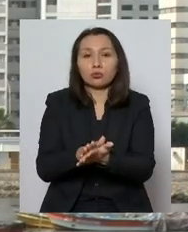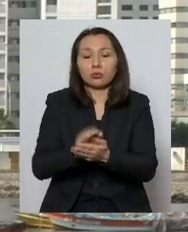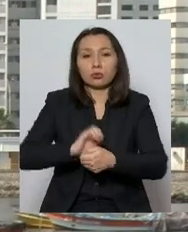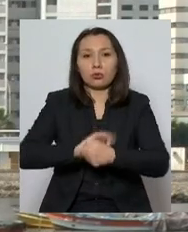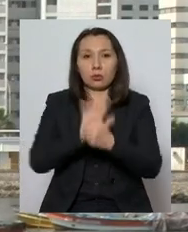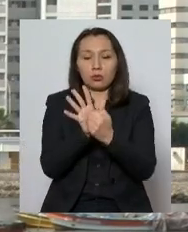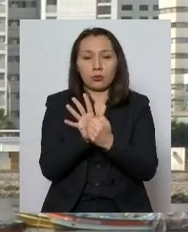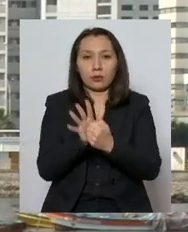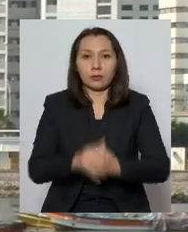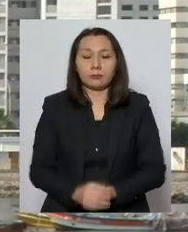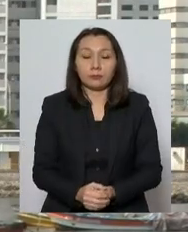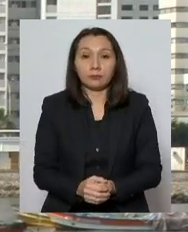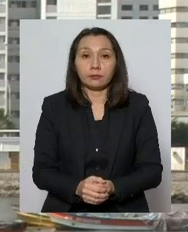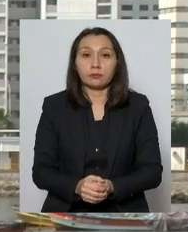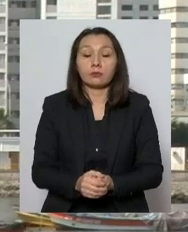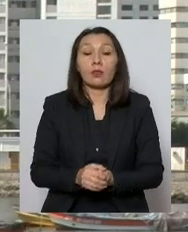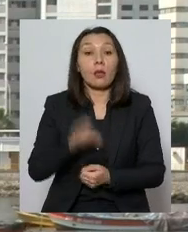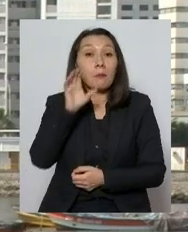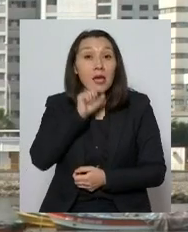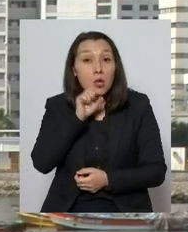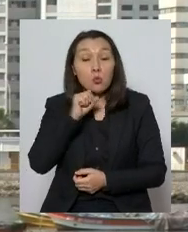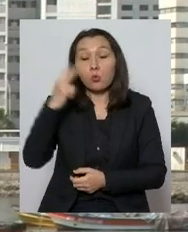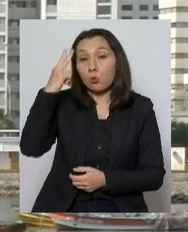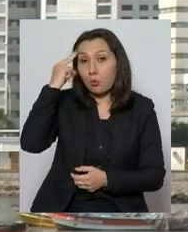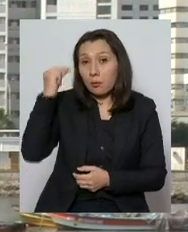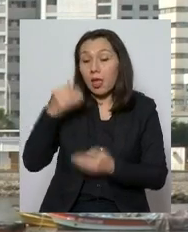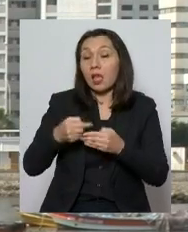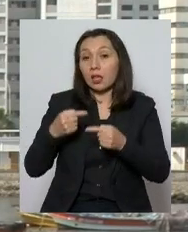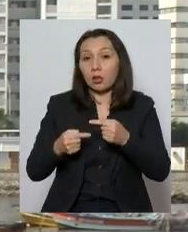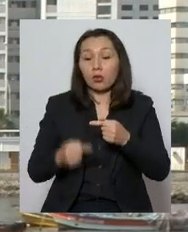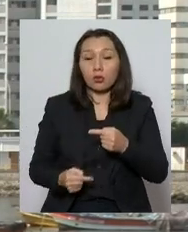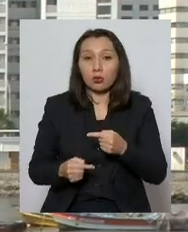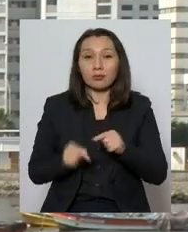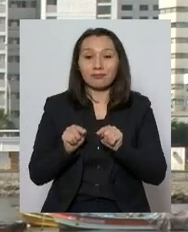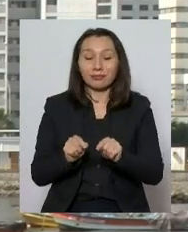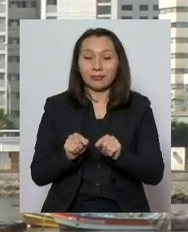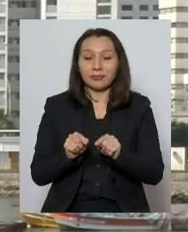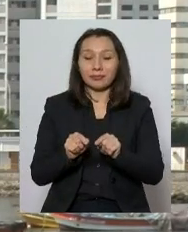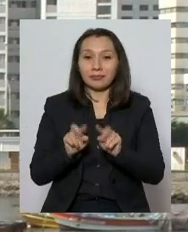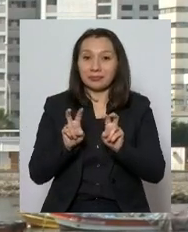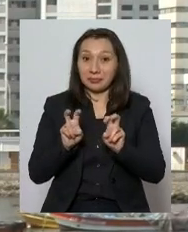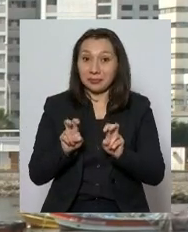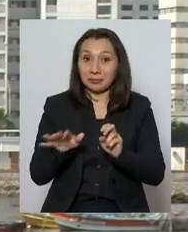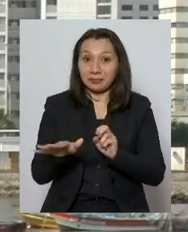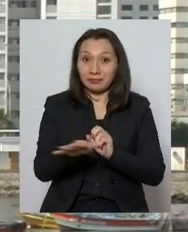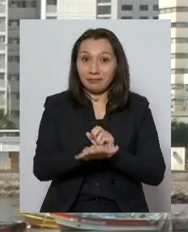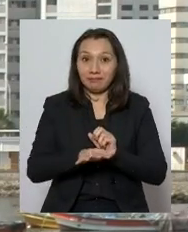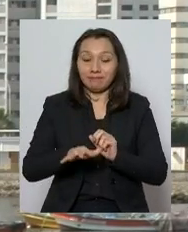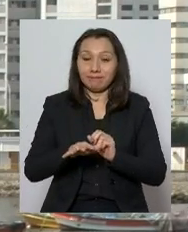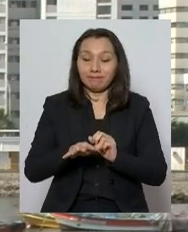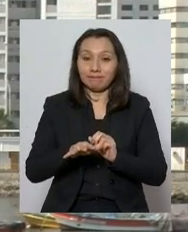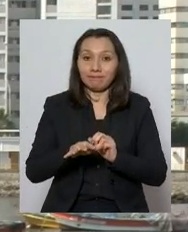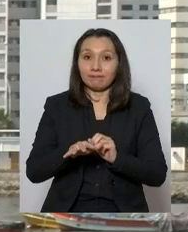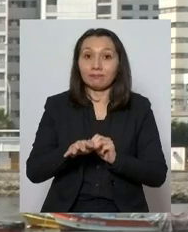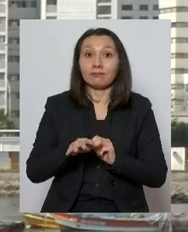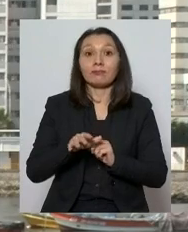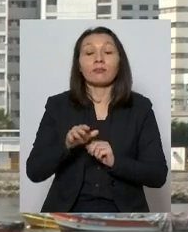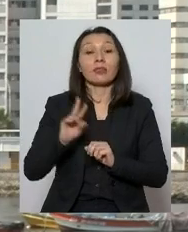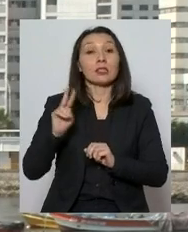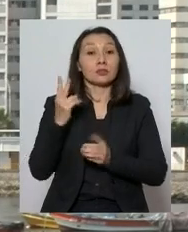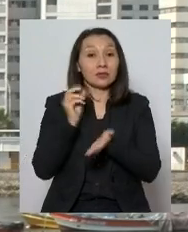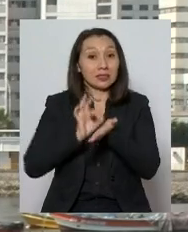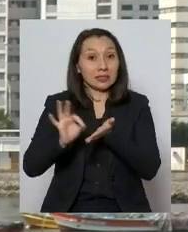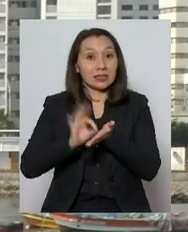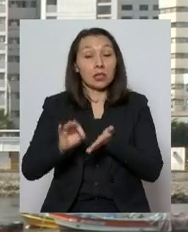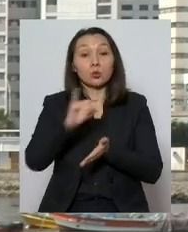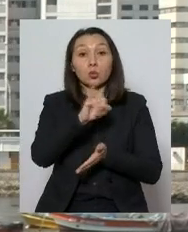coronavirus. Le siguen Perú, México. Y en ese sentido, don Arturo Zúñiga,